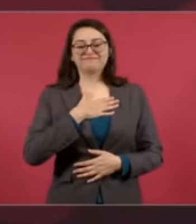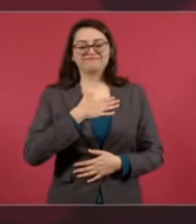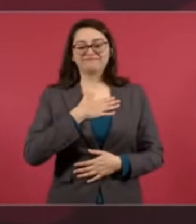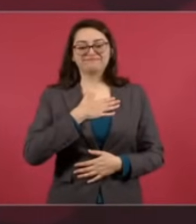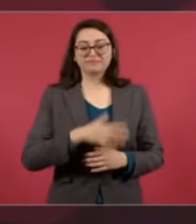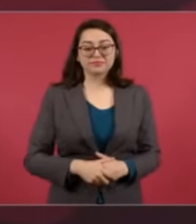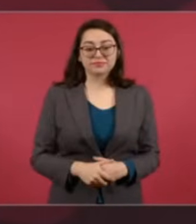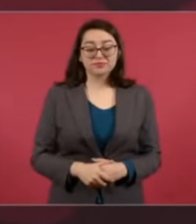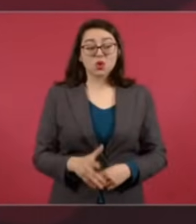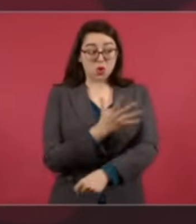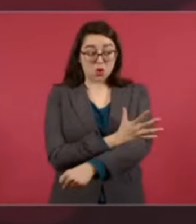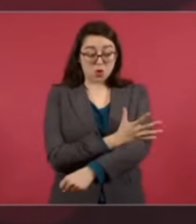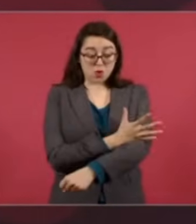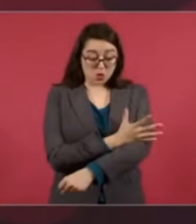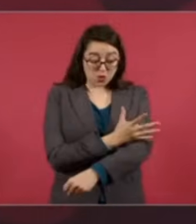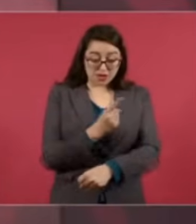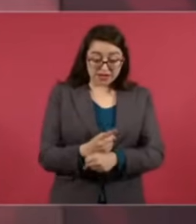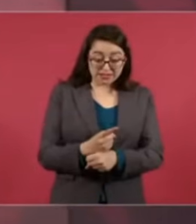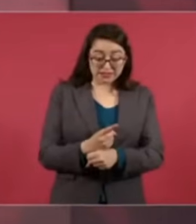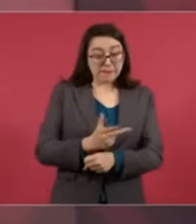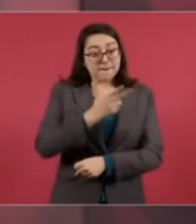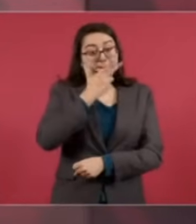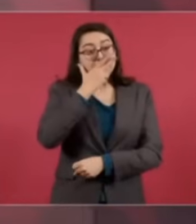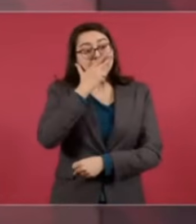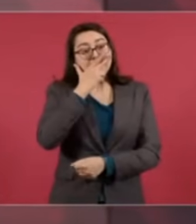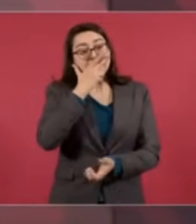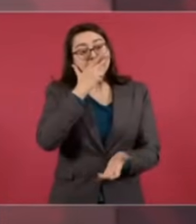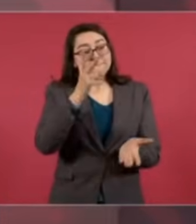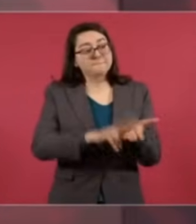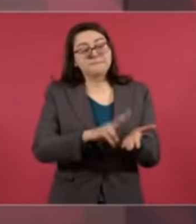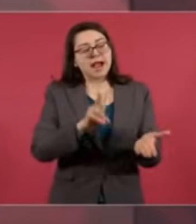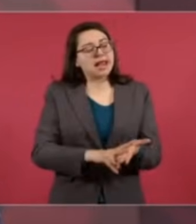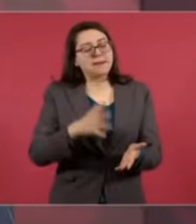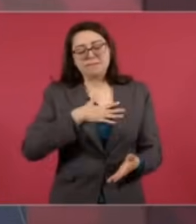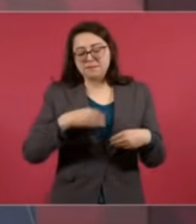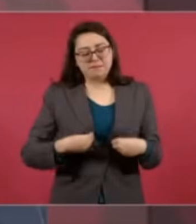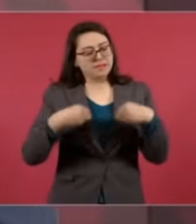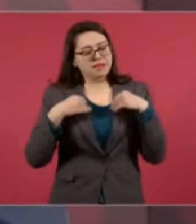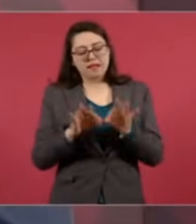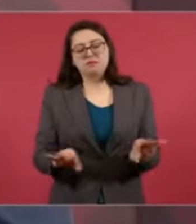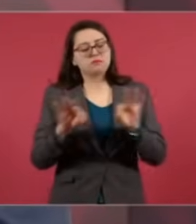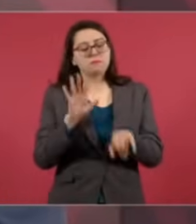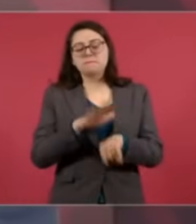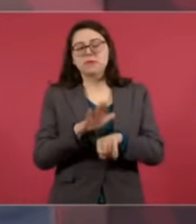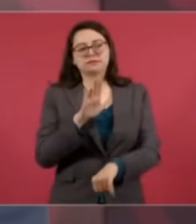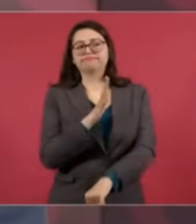Y la honestidad es lo que estimo más importante en mi vida.